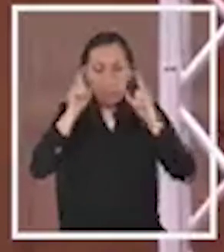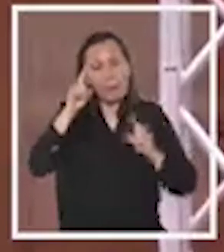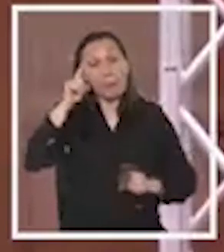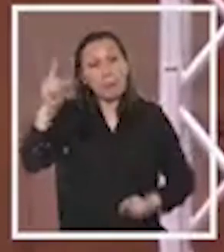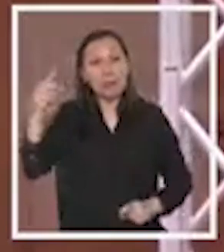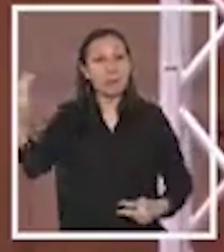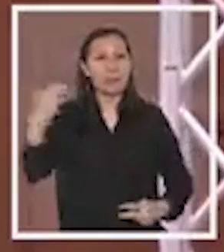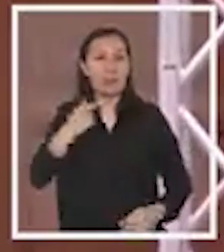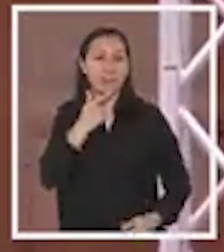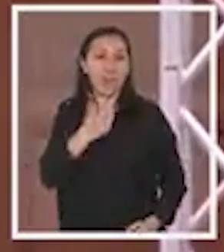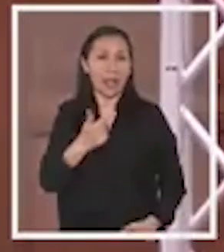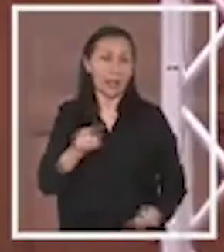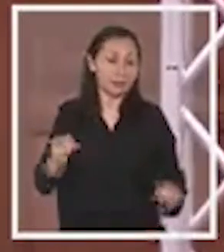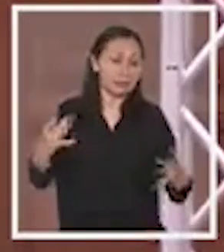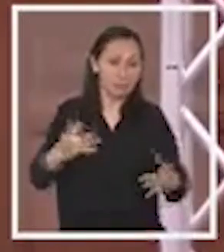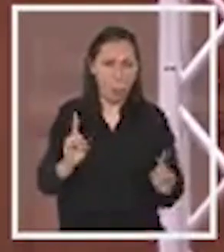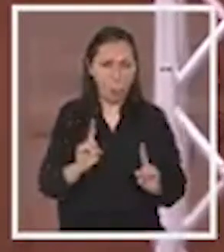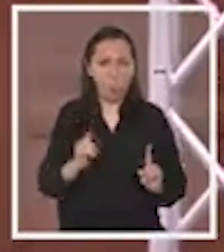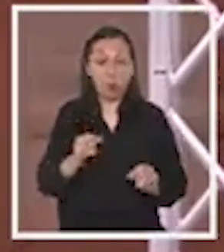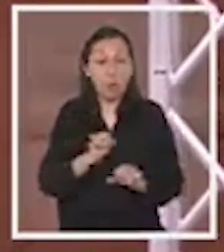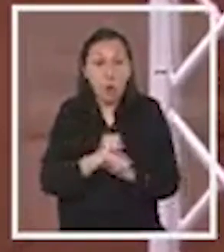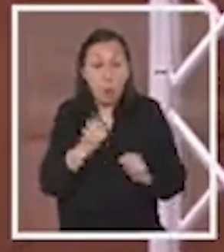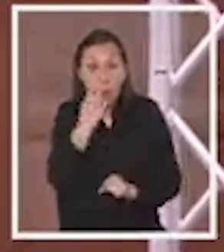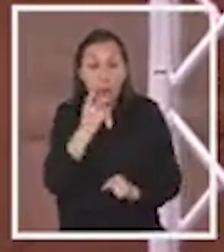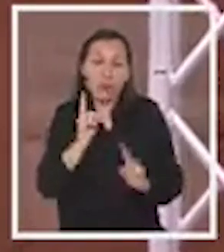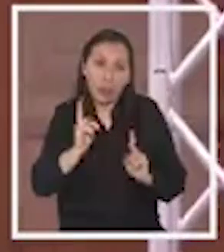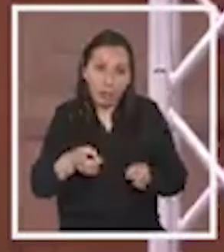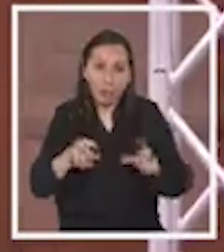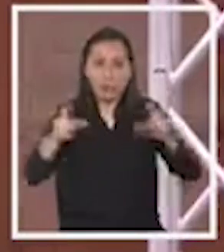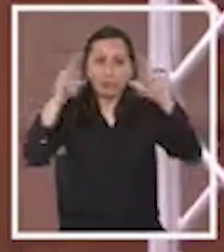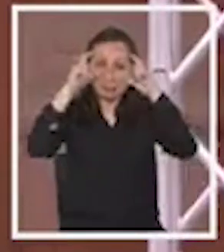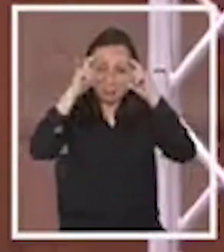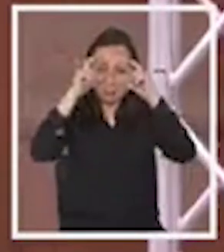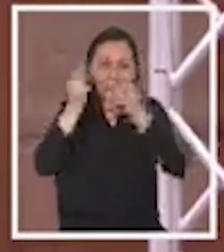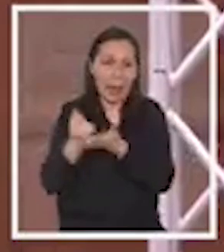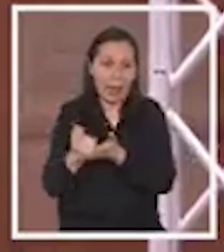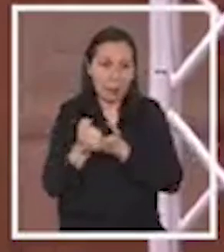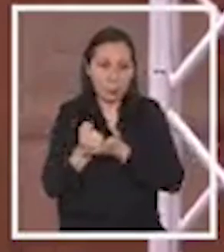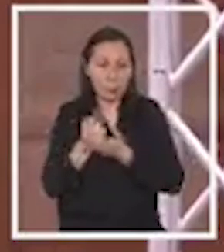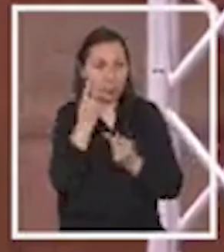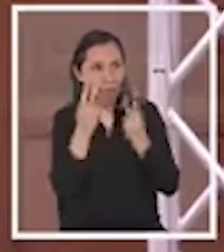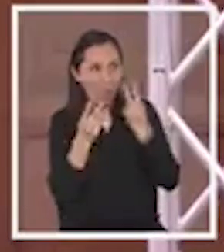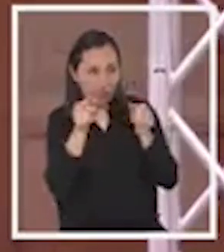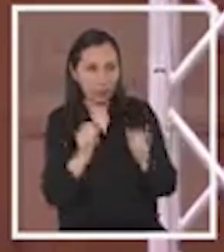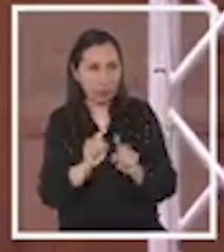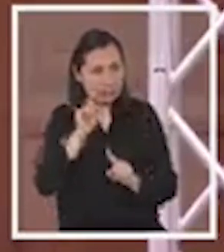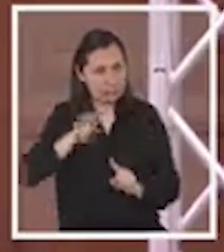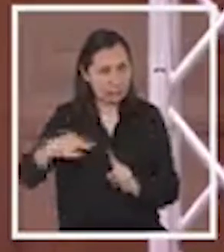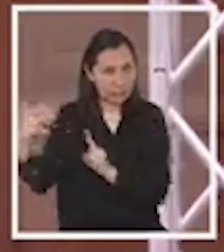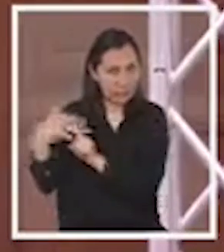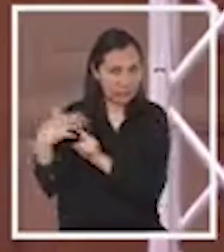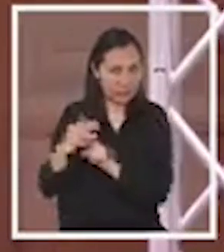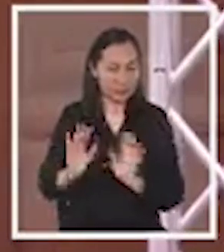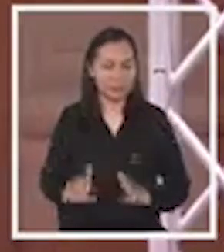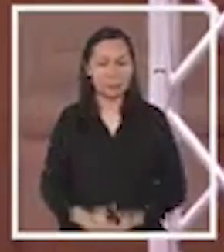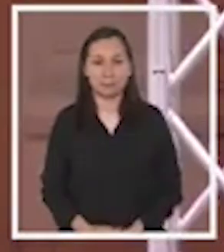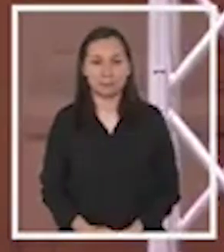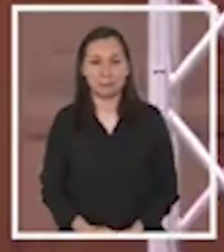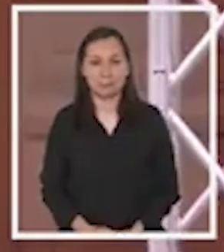para tratar de tirar piedras, sino porque si no, no los veo. Así que, ese... Y no me reten.